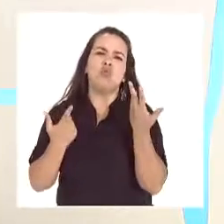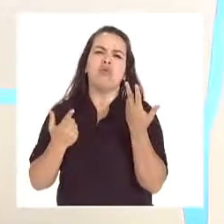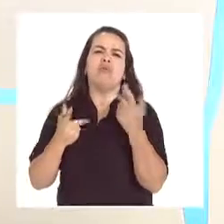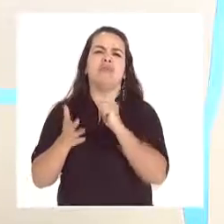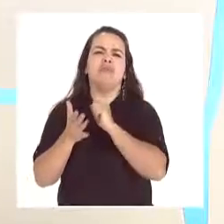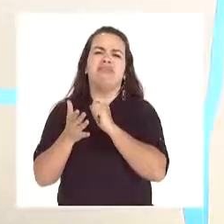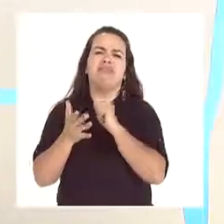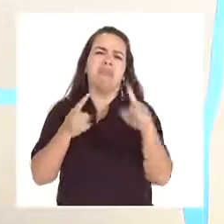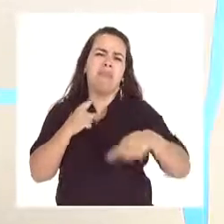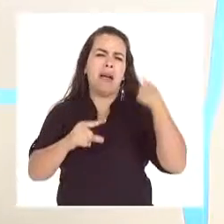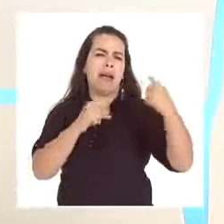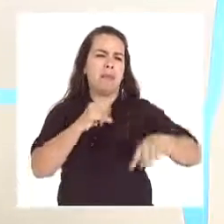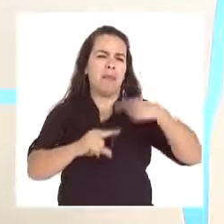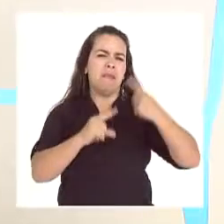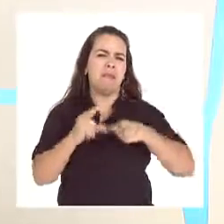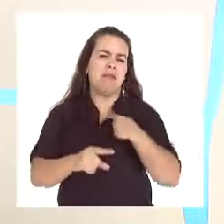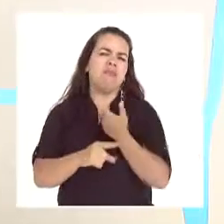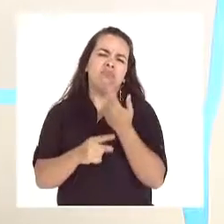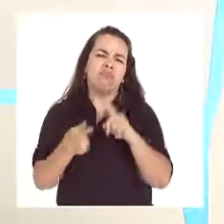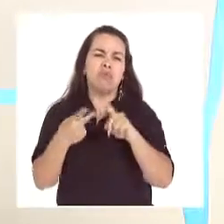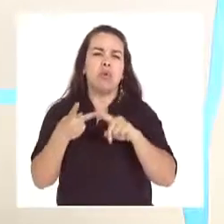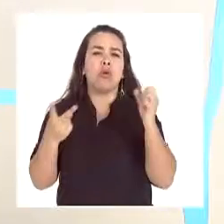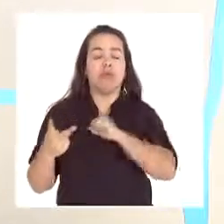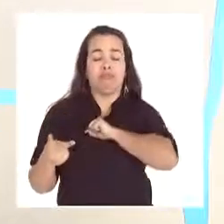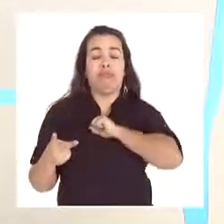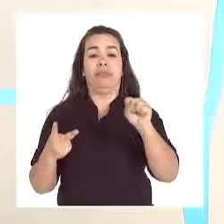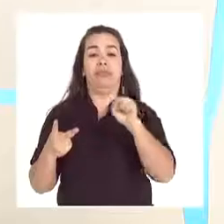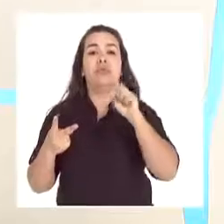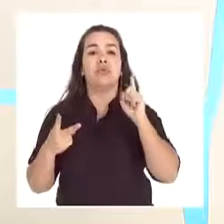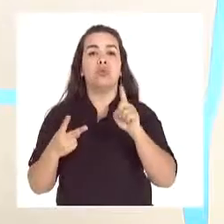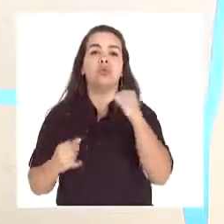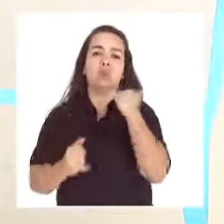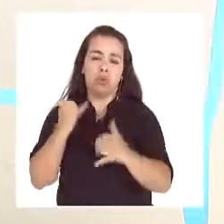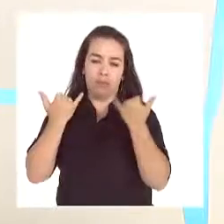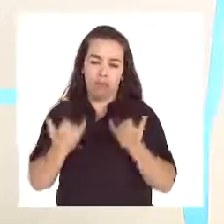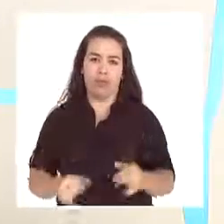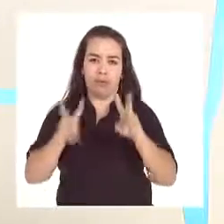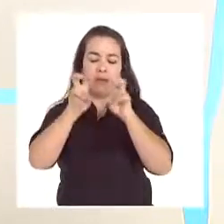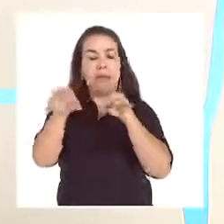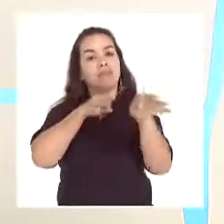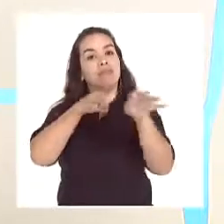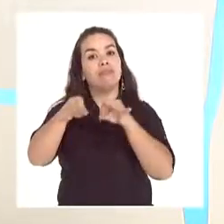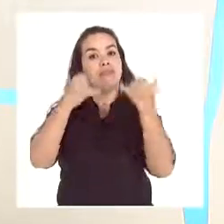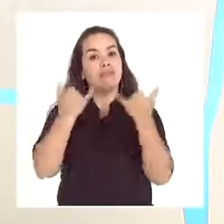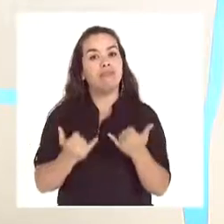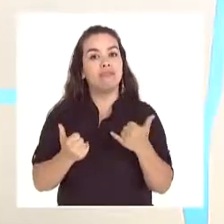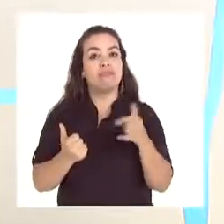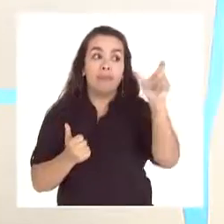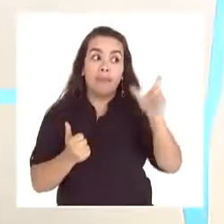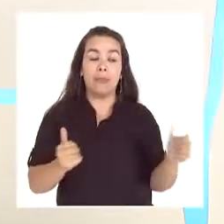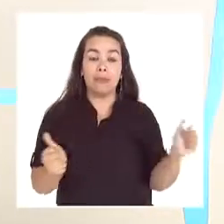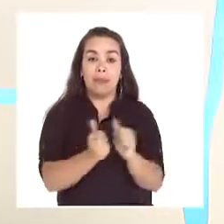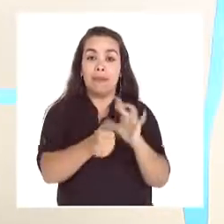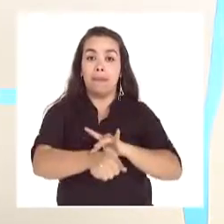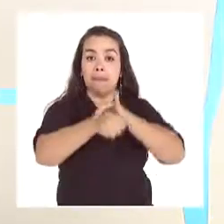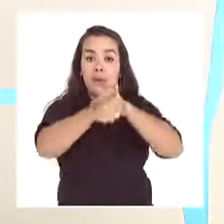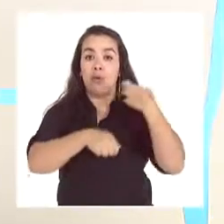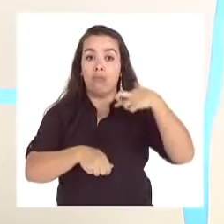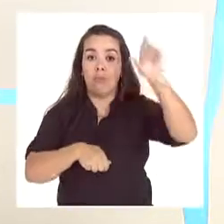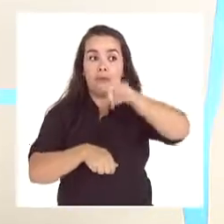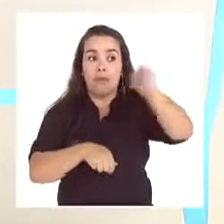la hipertensión? Y otros nos dicen, hablemos del infarto, que es la finalidad hoy de tener un médico internista, cardiólogo